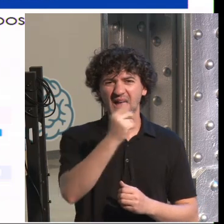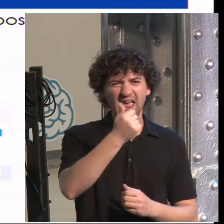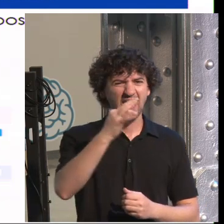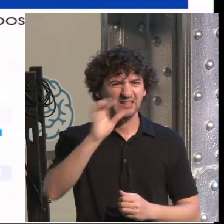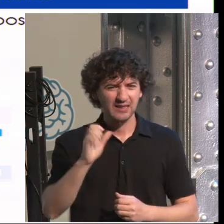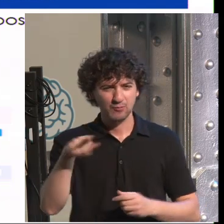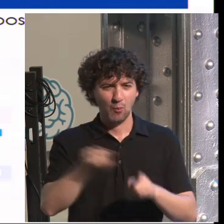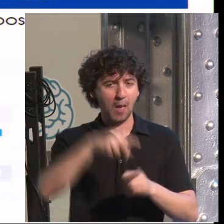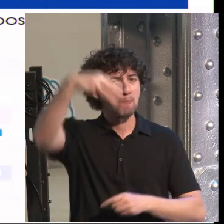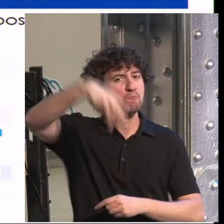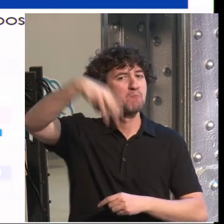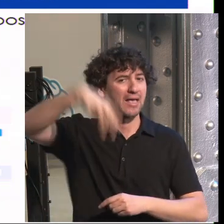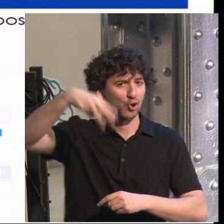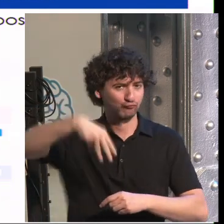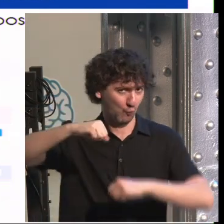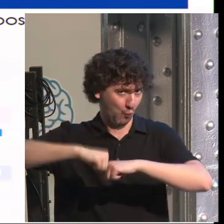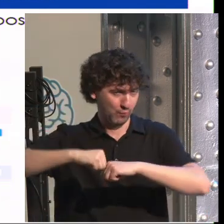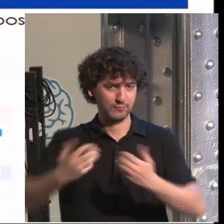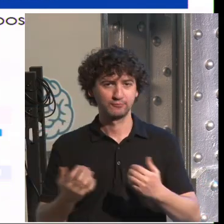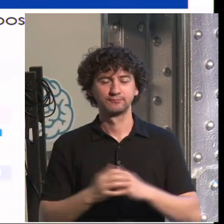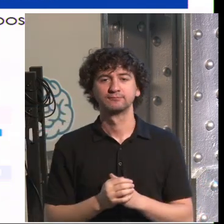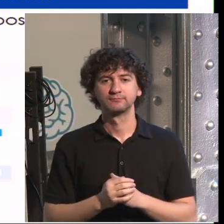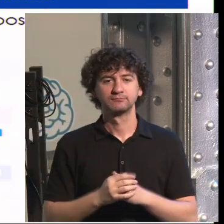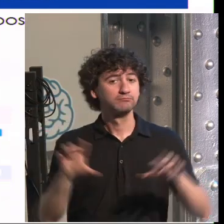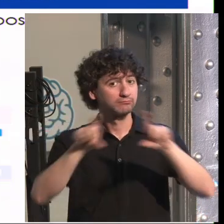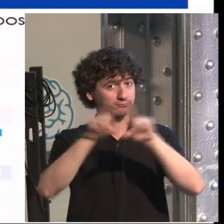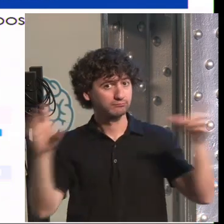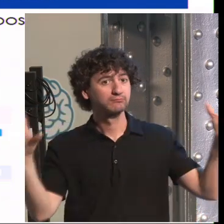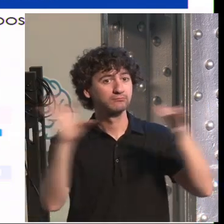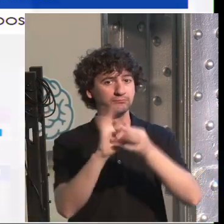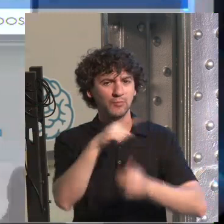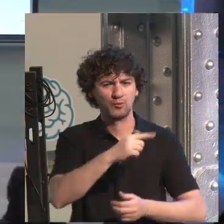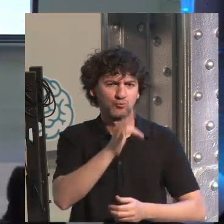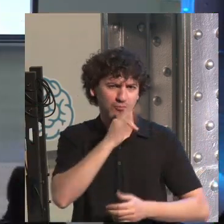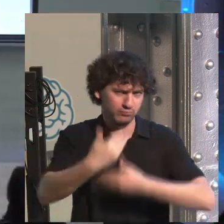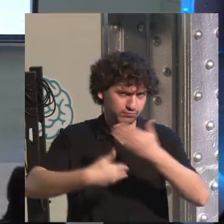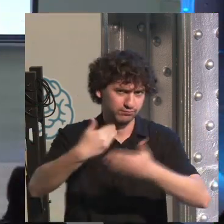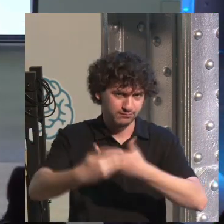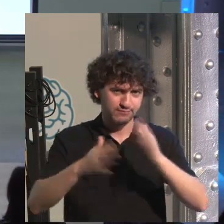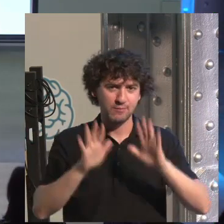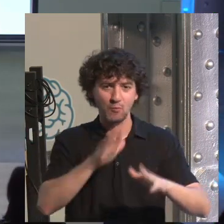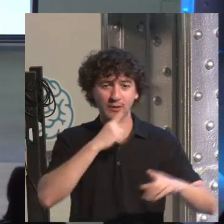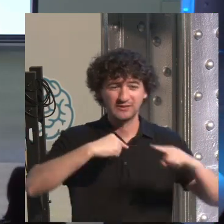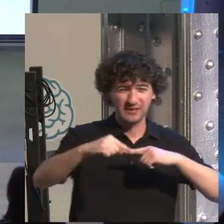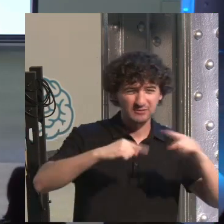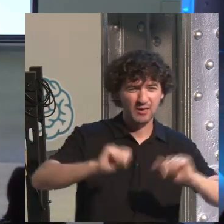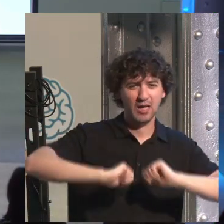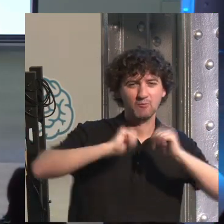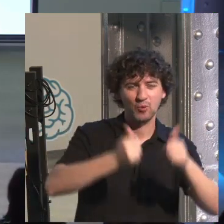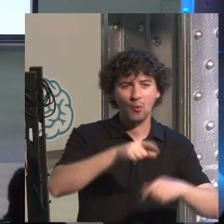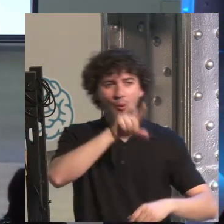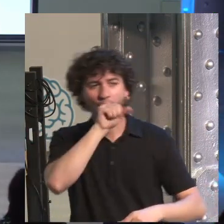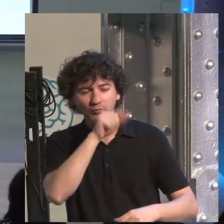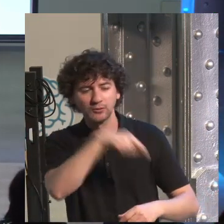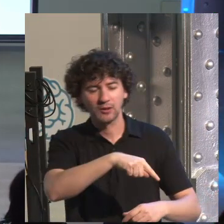de Microsoft, donde es un ejemplo de que, bueno, todavía esto es work in progress, ¿no? Porque el chatbot empezó a aprender de Twitter, la